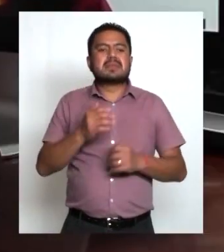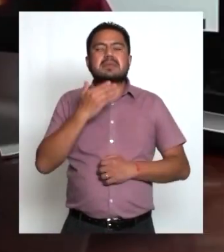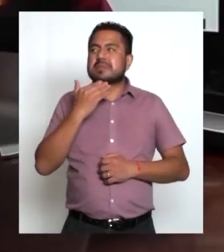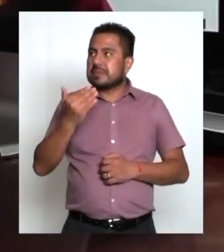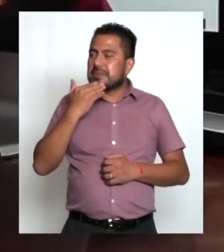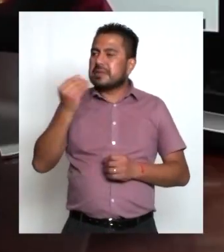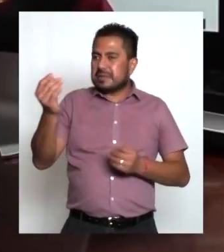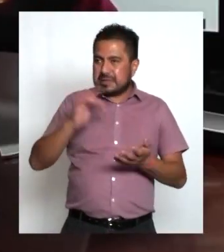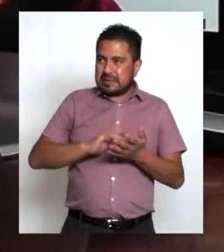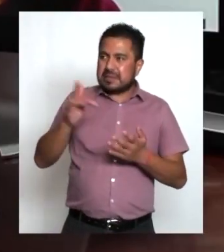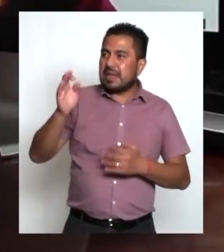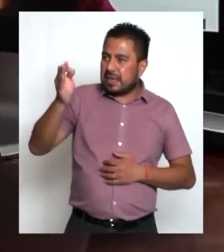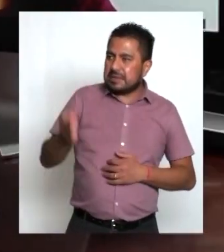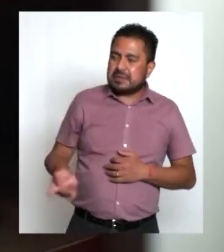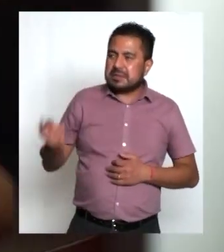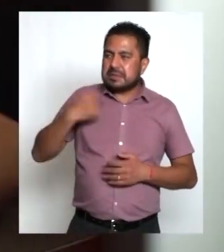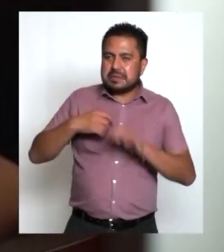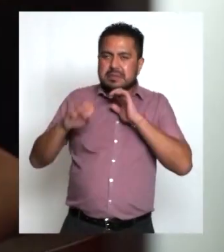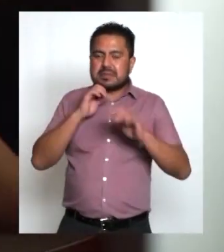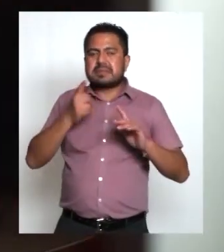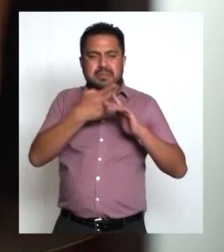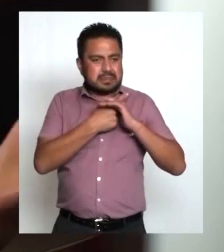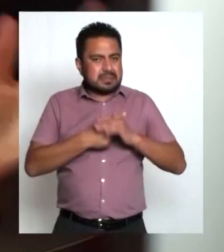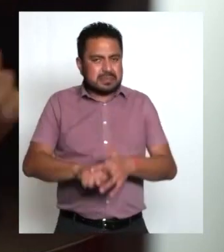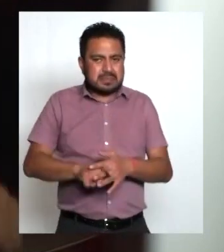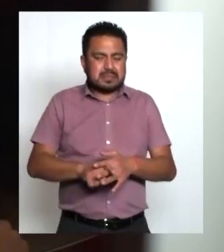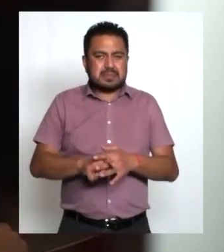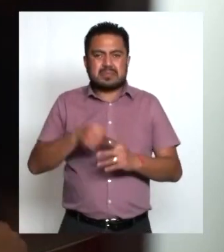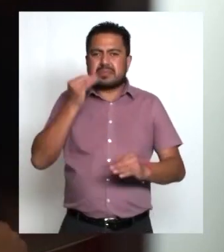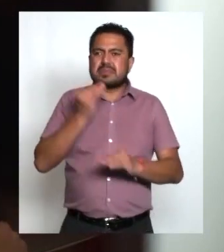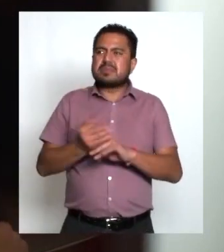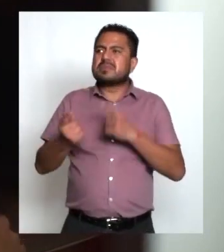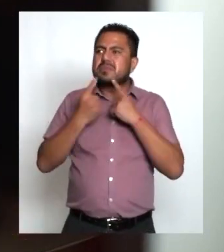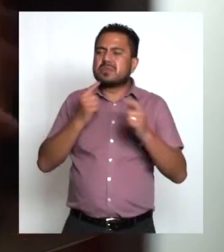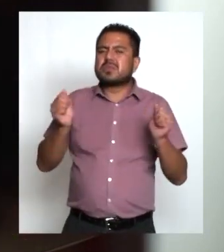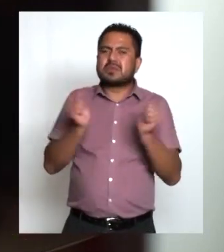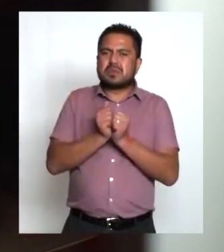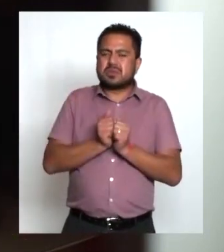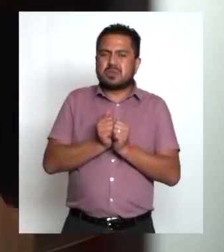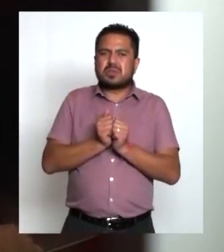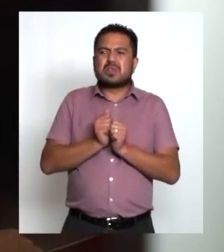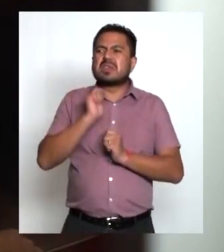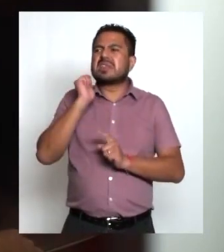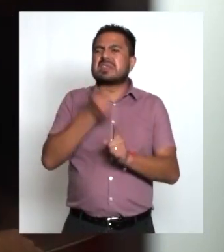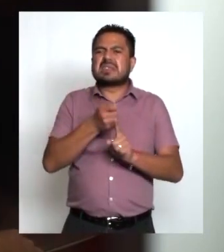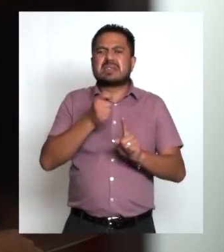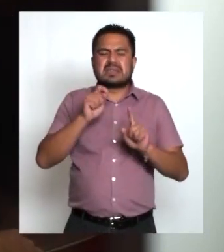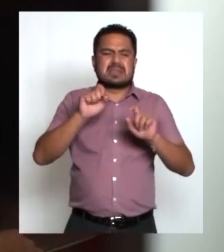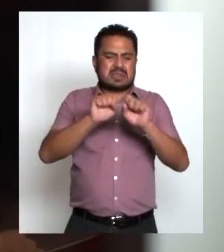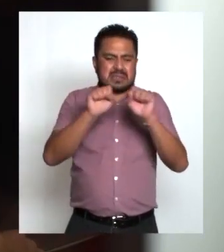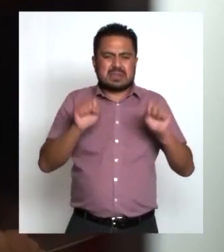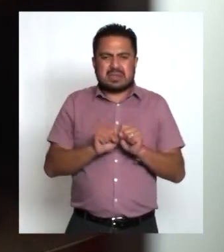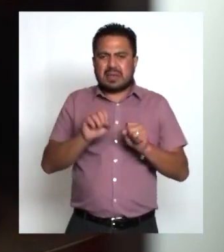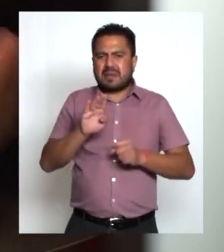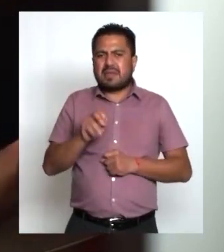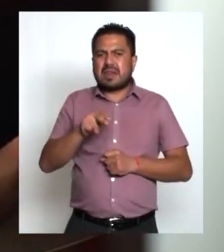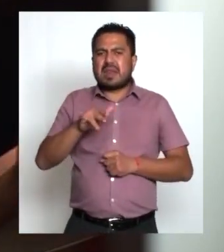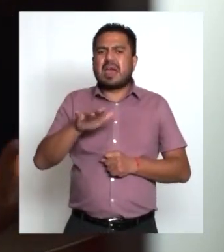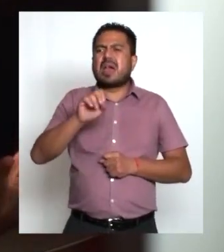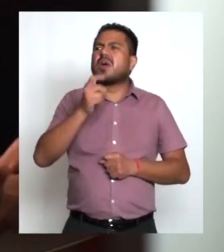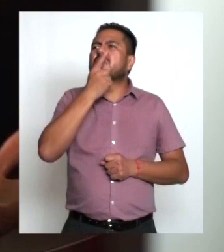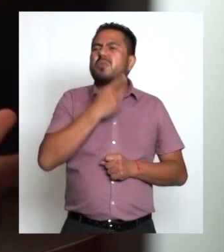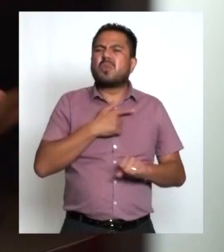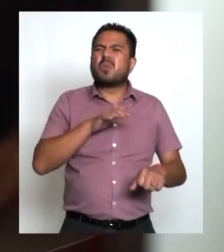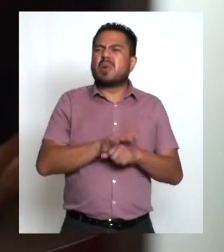estás? Muy bien, gracias por aceptar. Pues a ver, empecemos a platicar un poquito de esto que es el sistema binario.